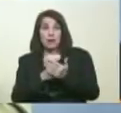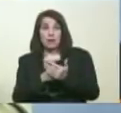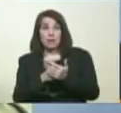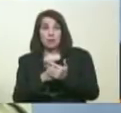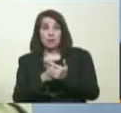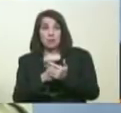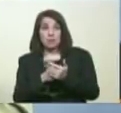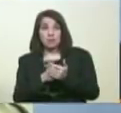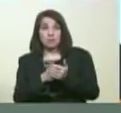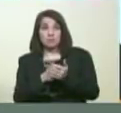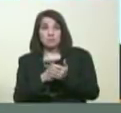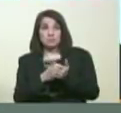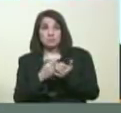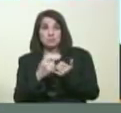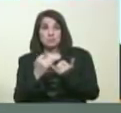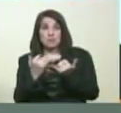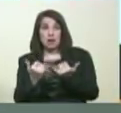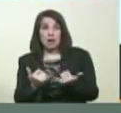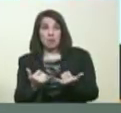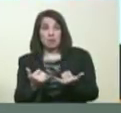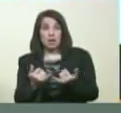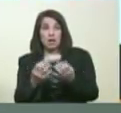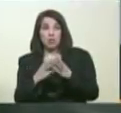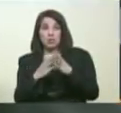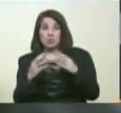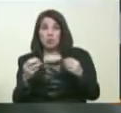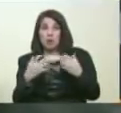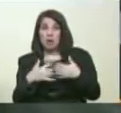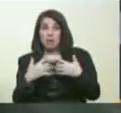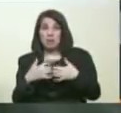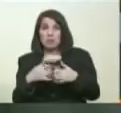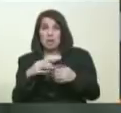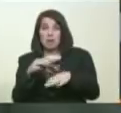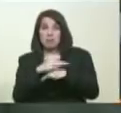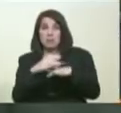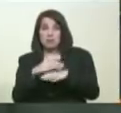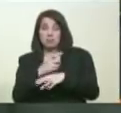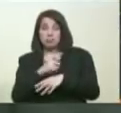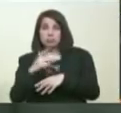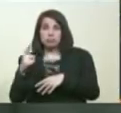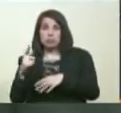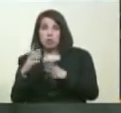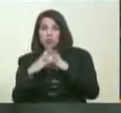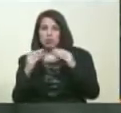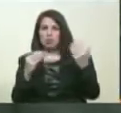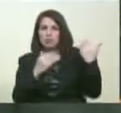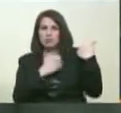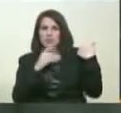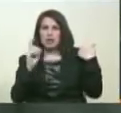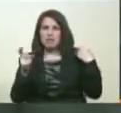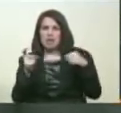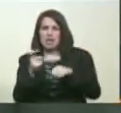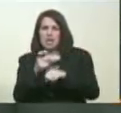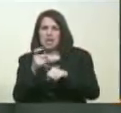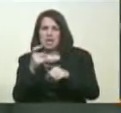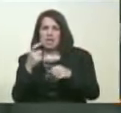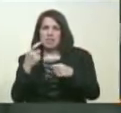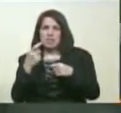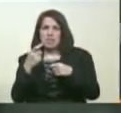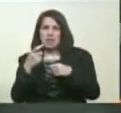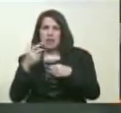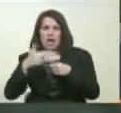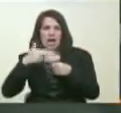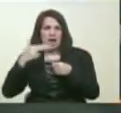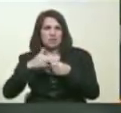de Transporte, le corresponde a usted toda la gasolina que se venda a los aviones en dólares, de